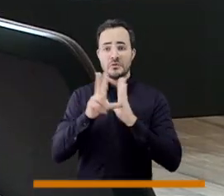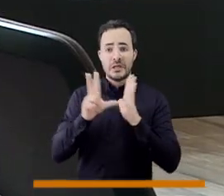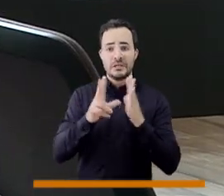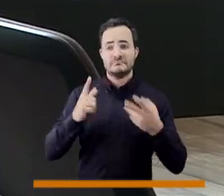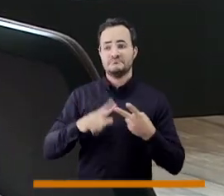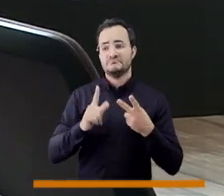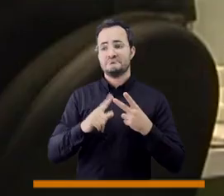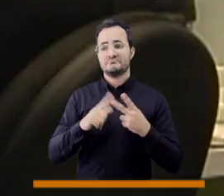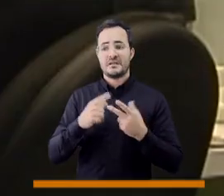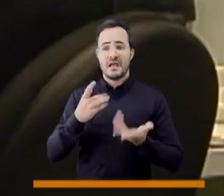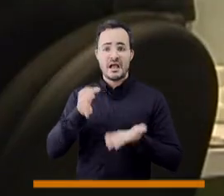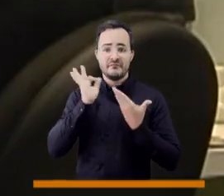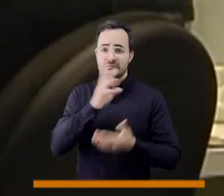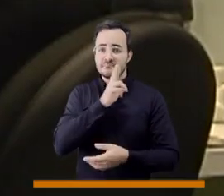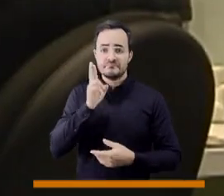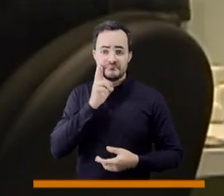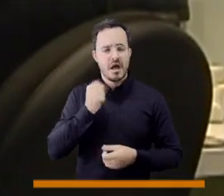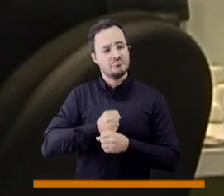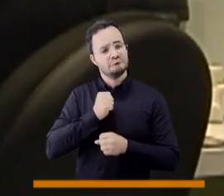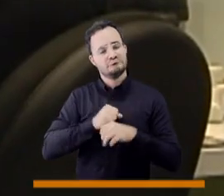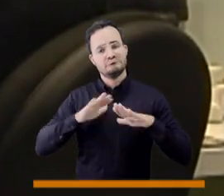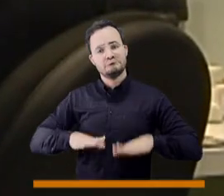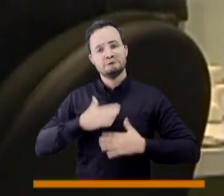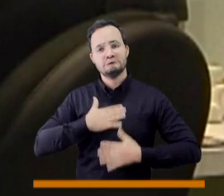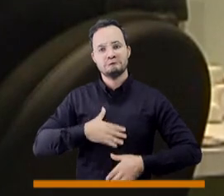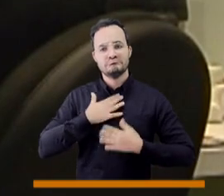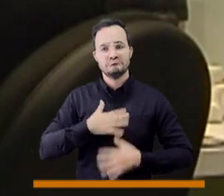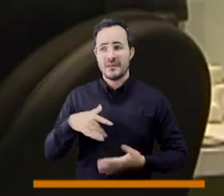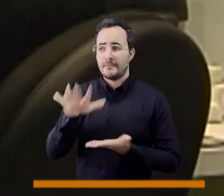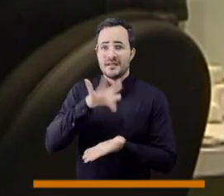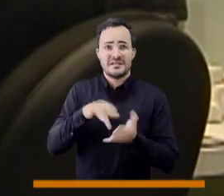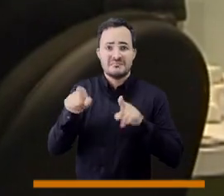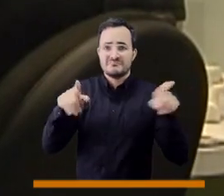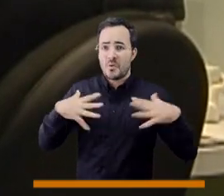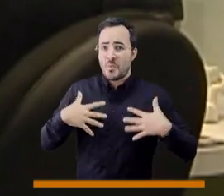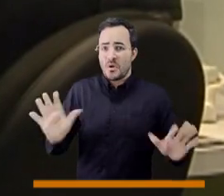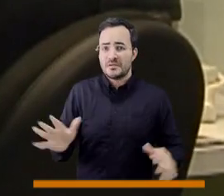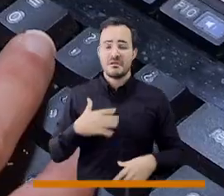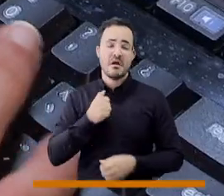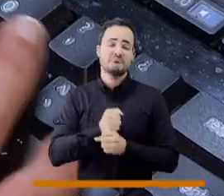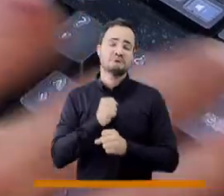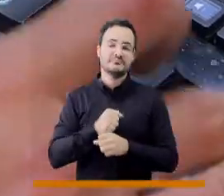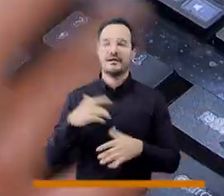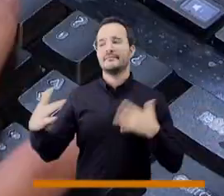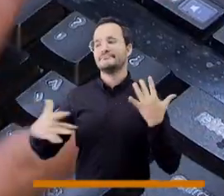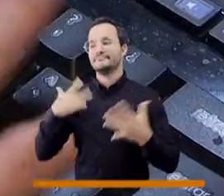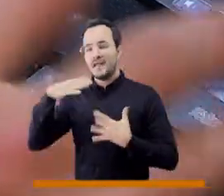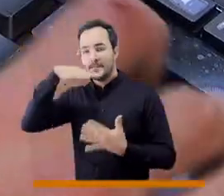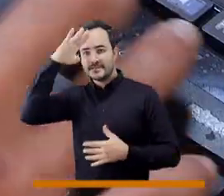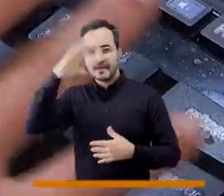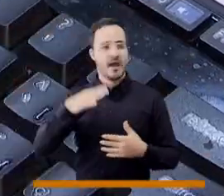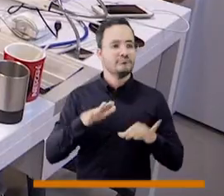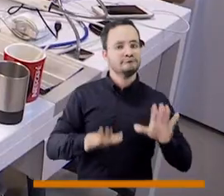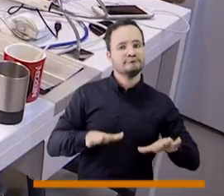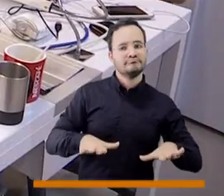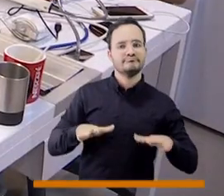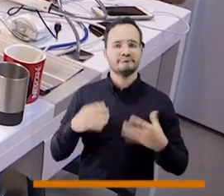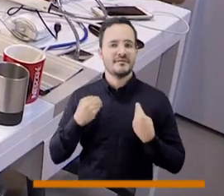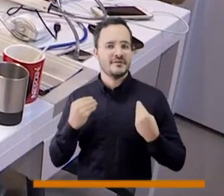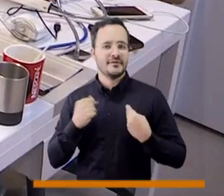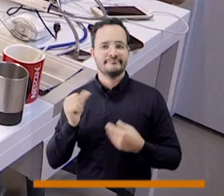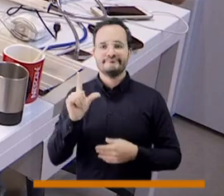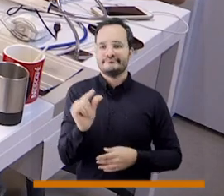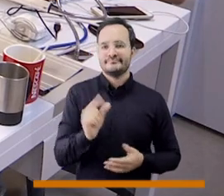de permanencia, trabajan desde los cafés, desde el hotel, desde un parque, cualquier parte, y están disfrutando de lo que es